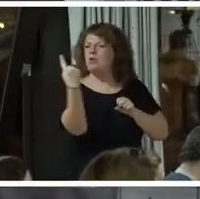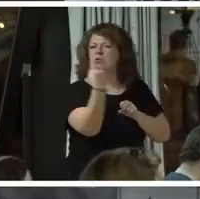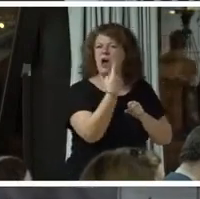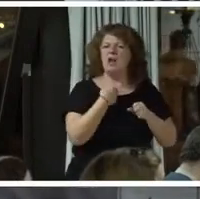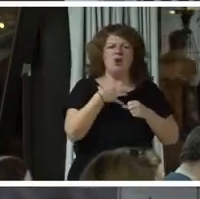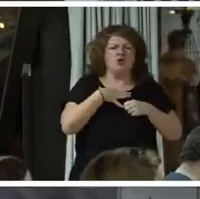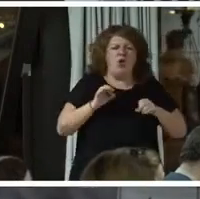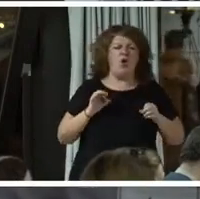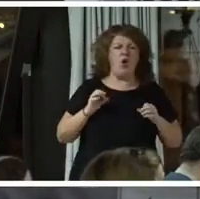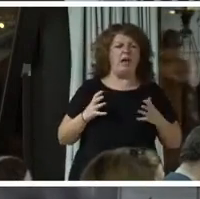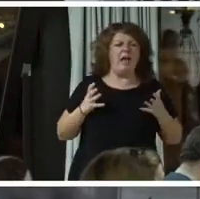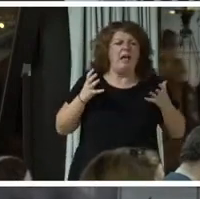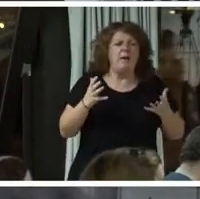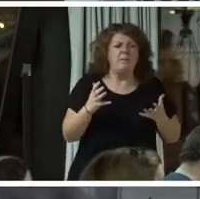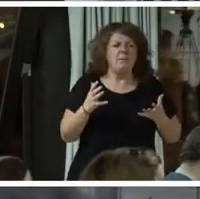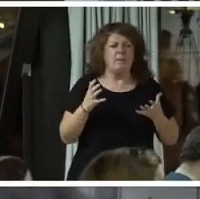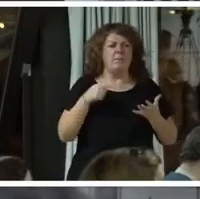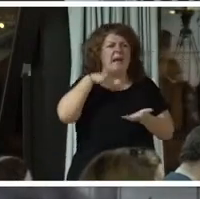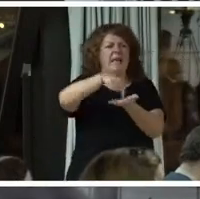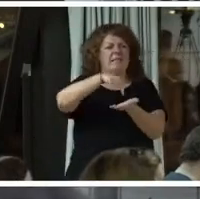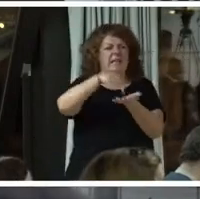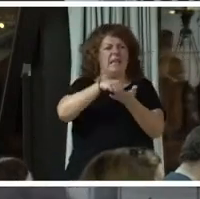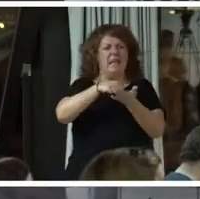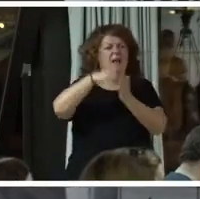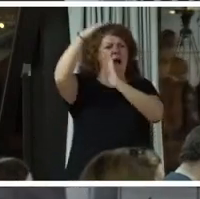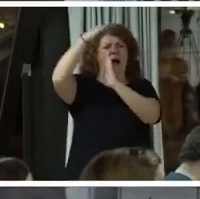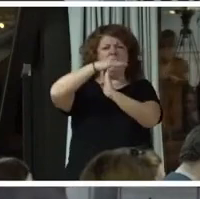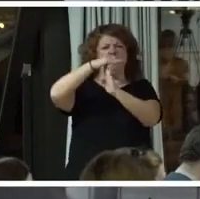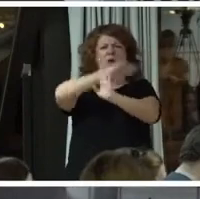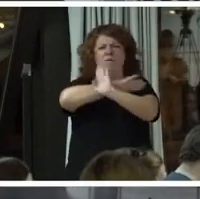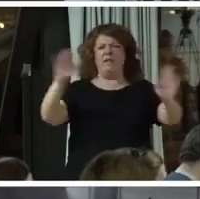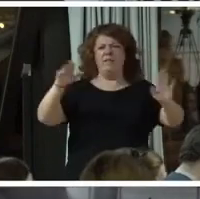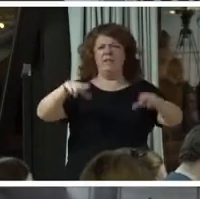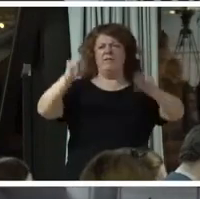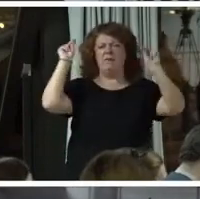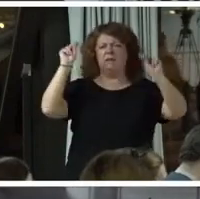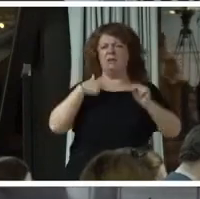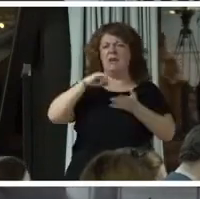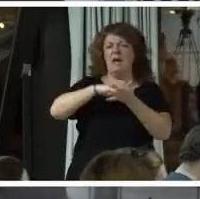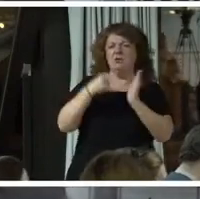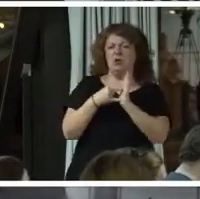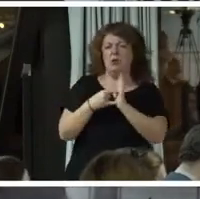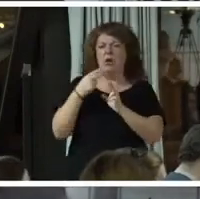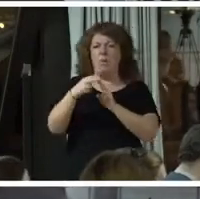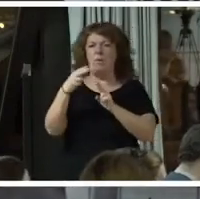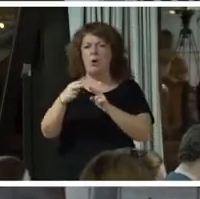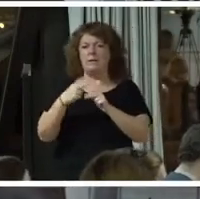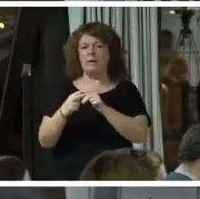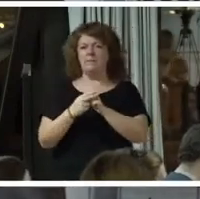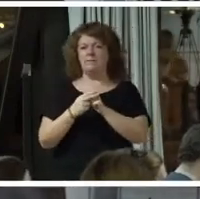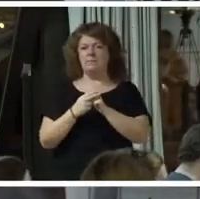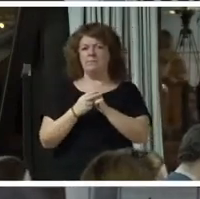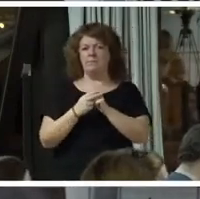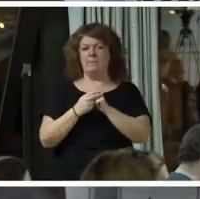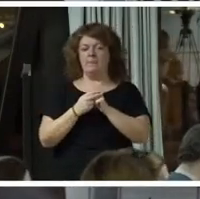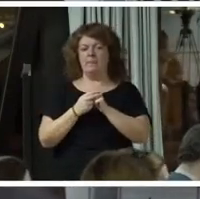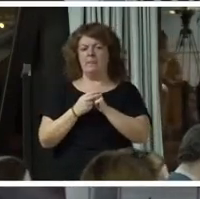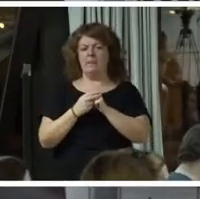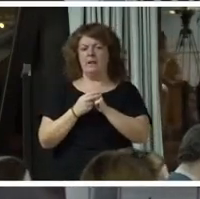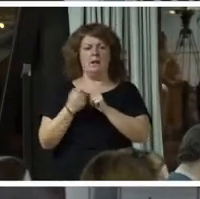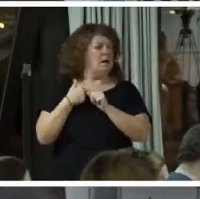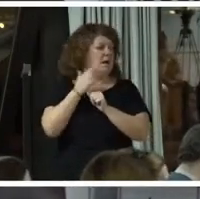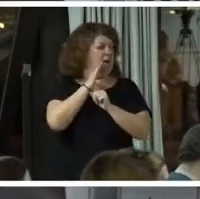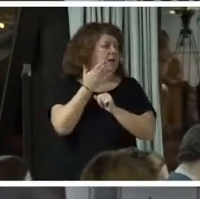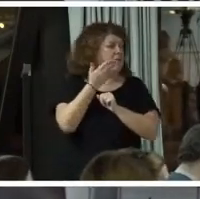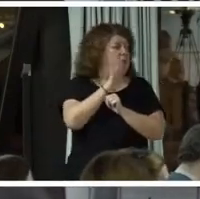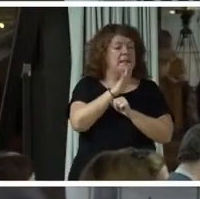hacer todo lo que sea posible para exigir el alto al fuego definitivo y también una solución política como la que estaban